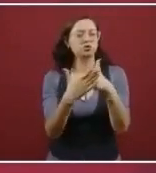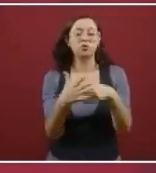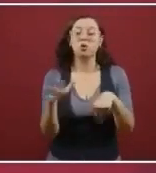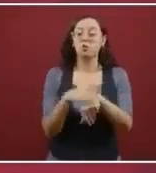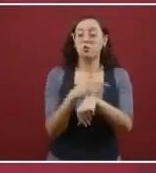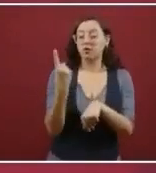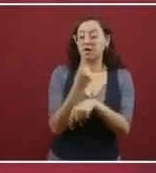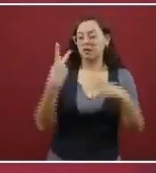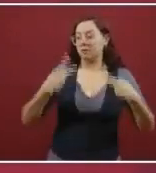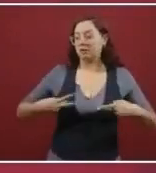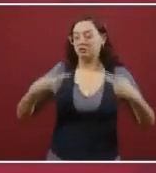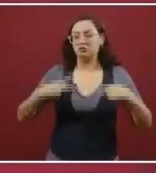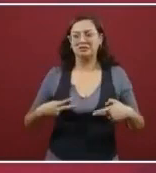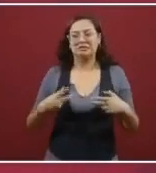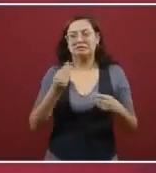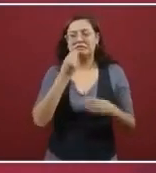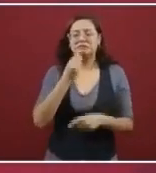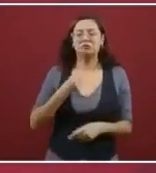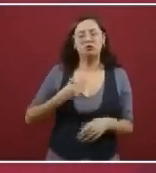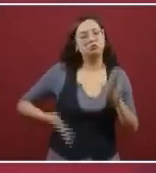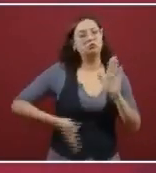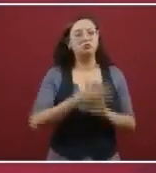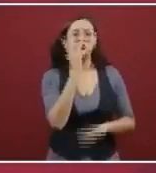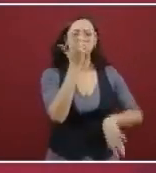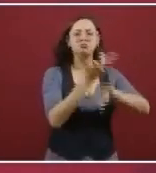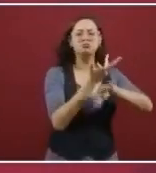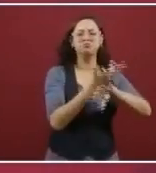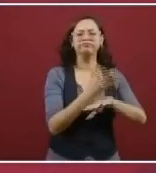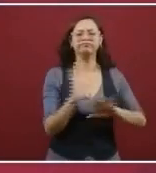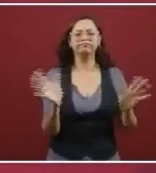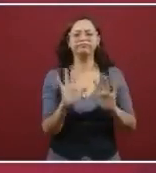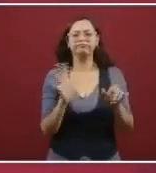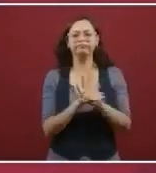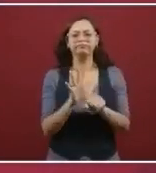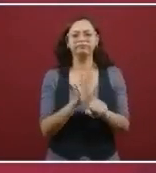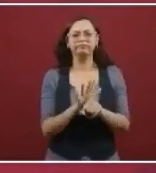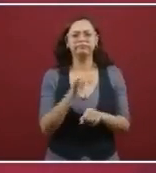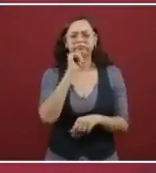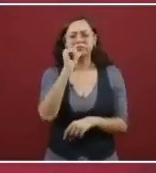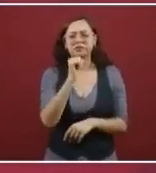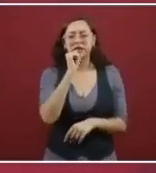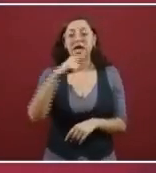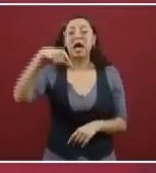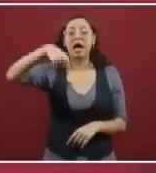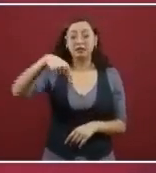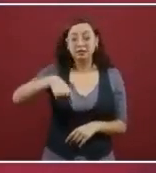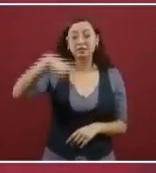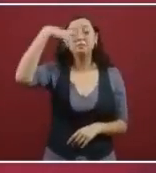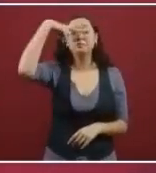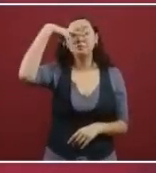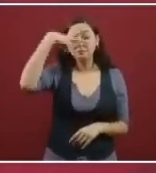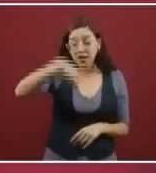a irse a trabajar a Estados Unidos porque tiene opciones, tiene alternativas en México.